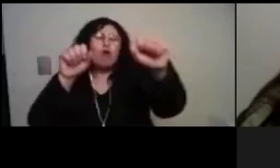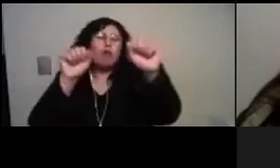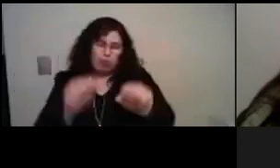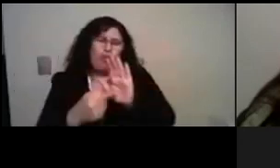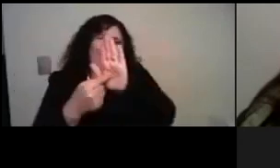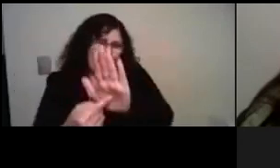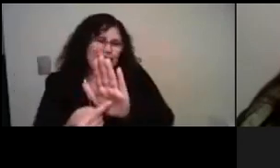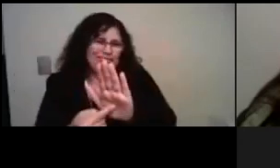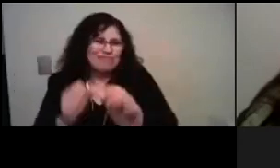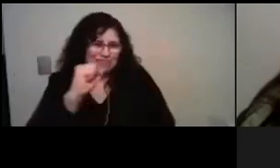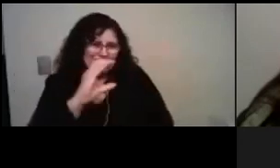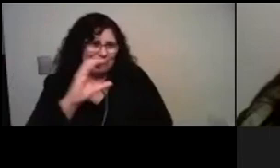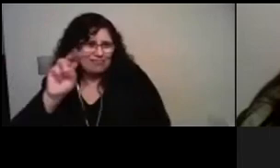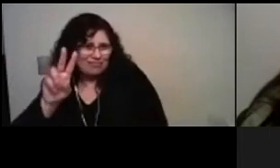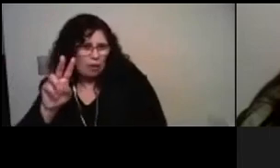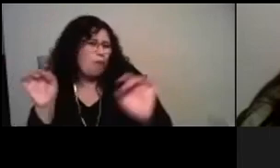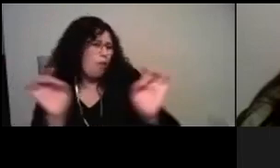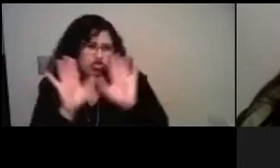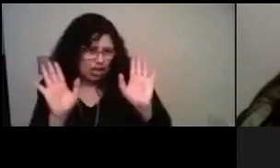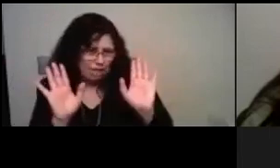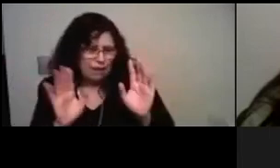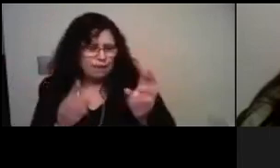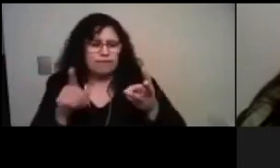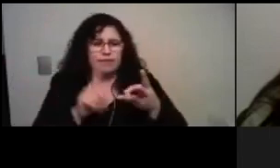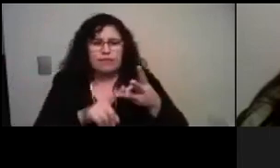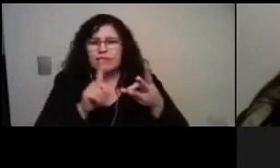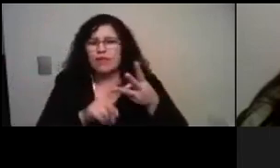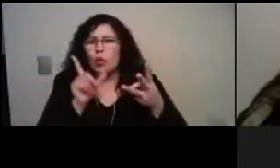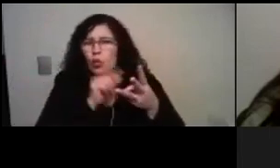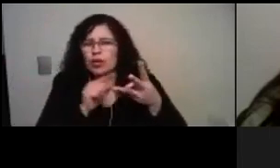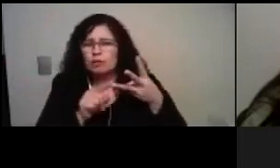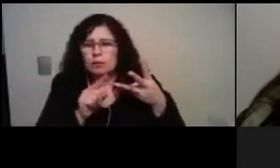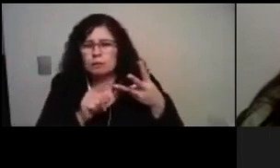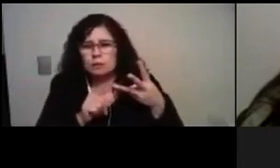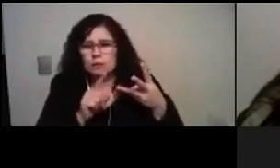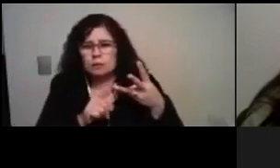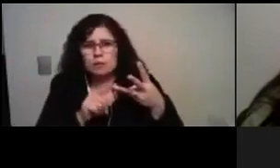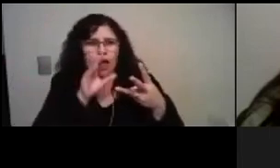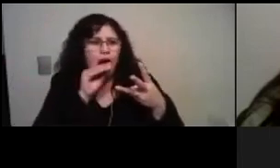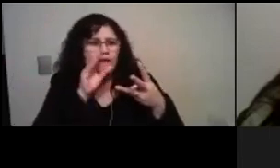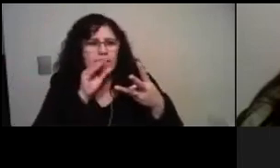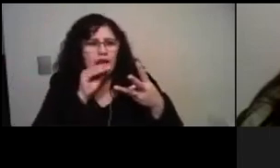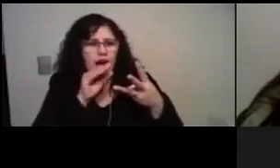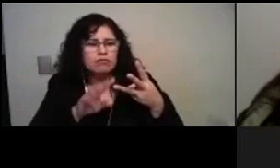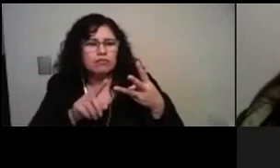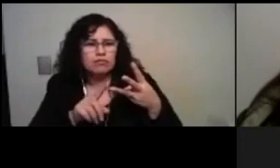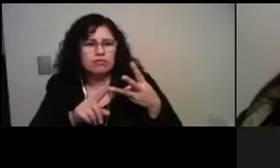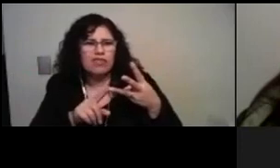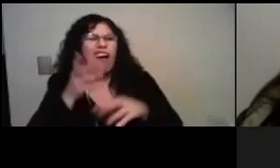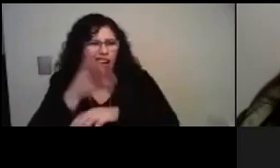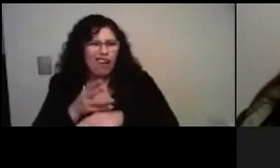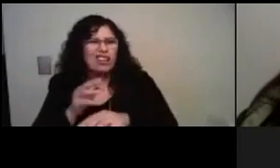de accidente cerebrovascular. Y el otro era el habla, tienen alteraciones del